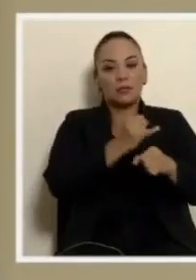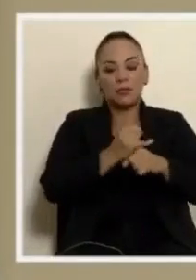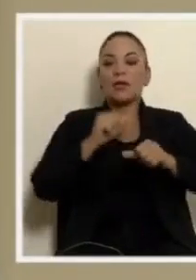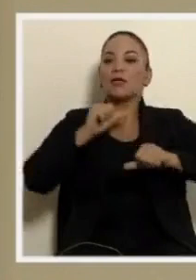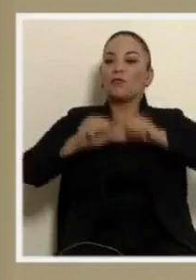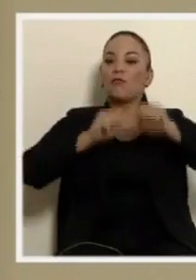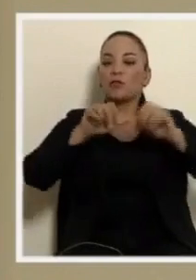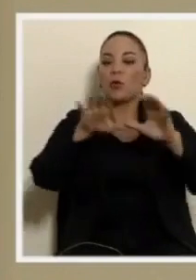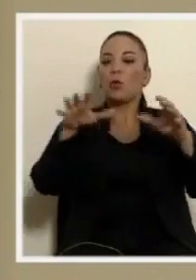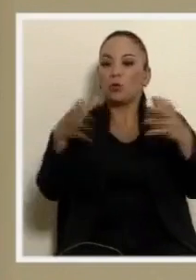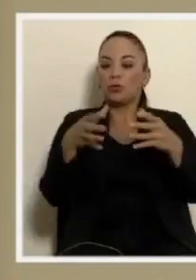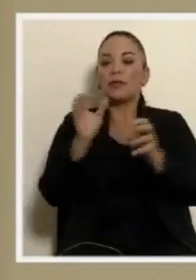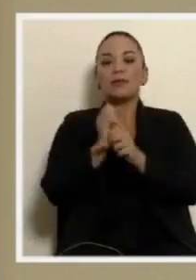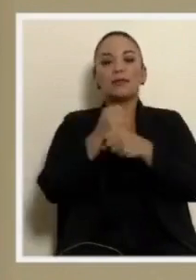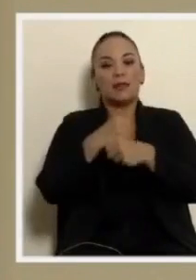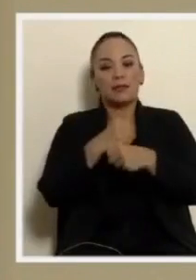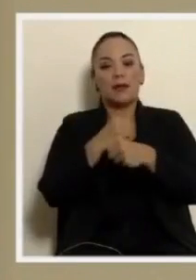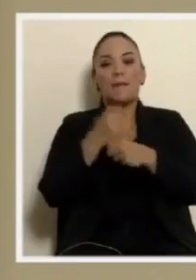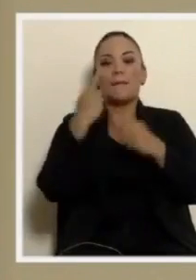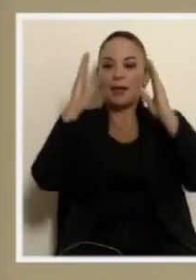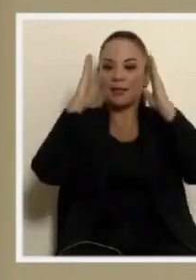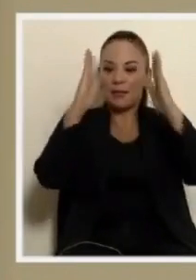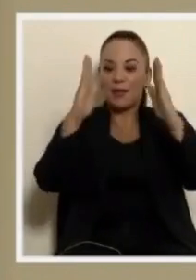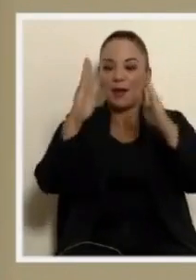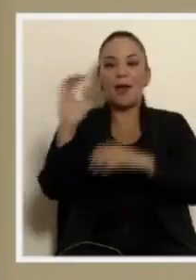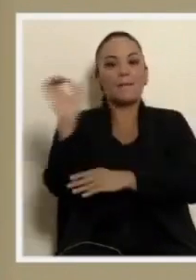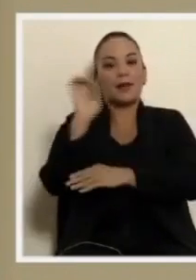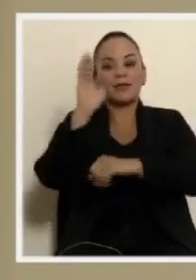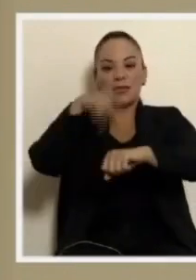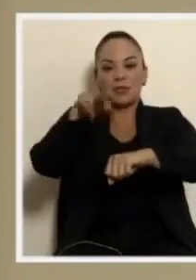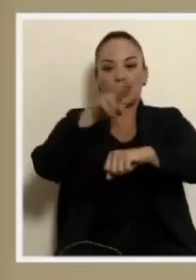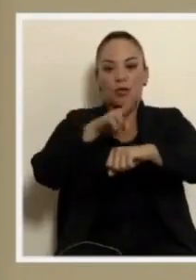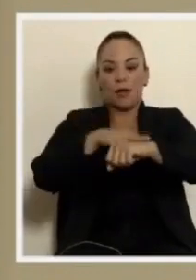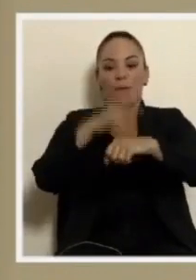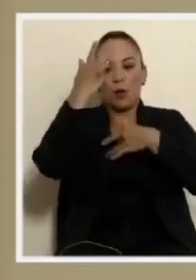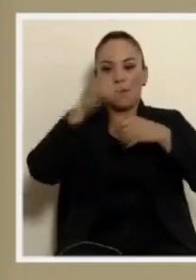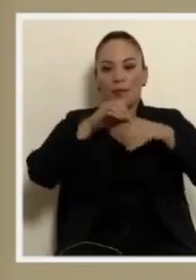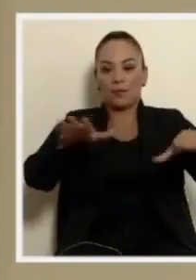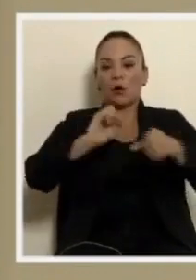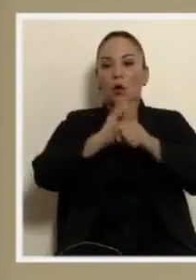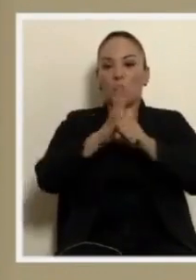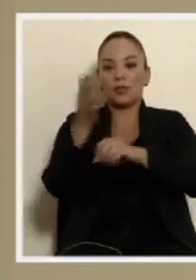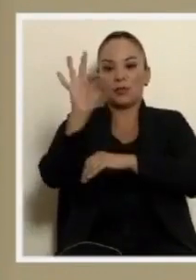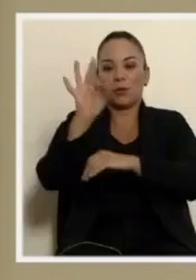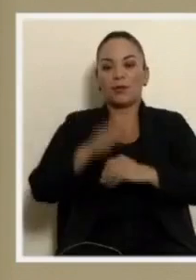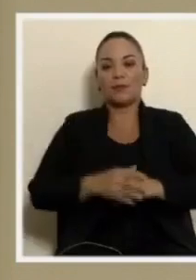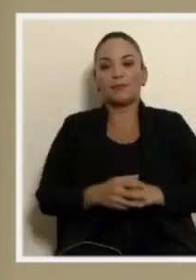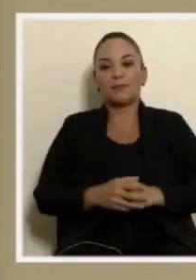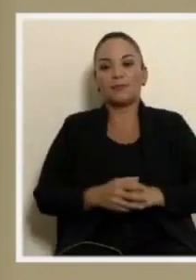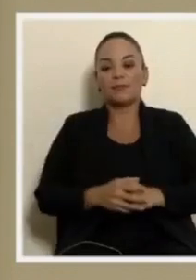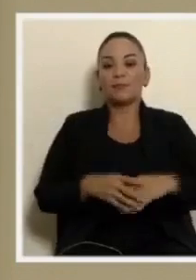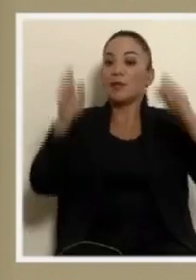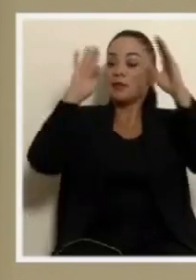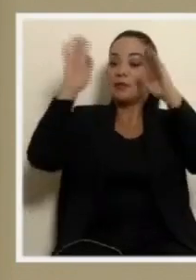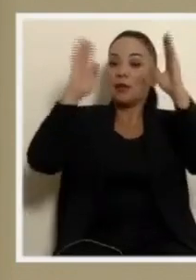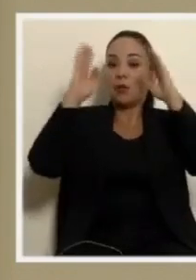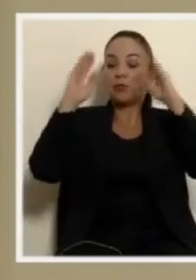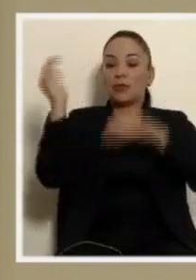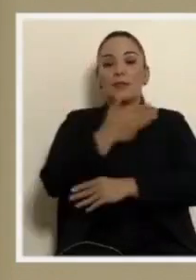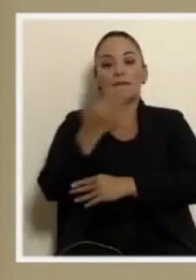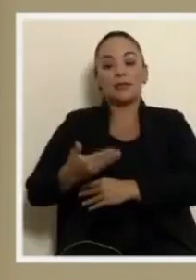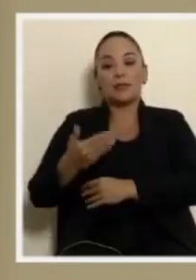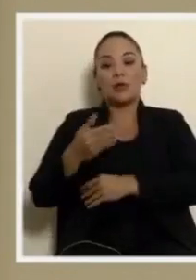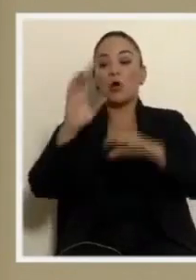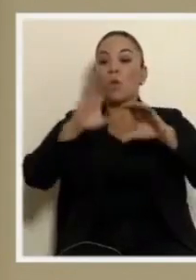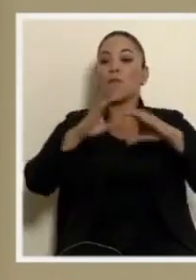realizan para atender la emergencia nacional a raíz de la pandemia por la COVID-19. Saludamos al presidente de la Comisión Nacional de Prevención